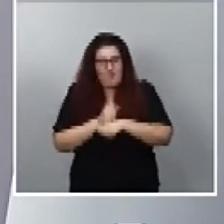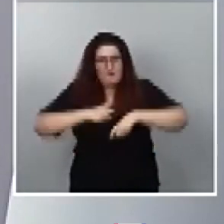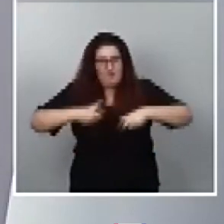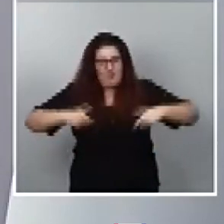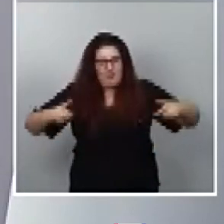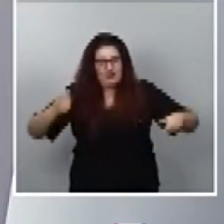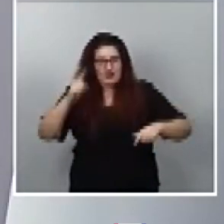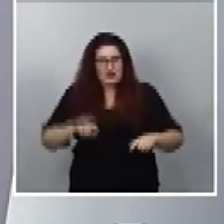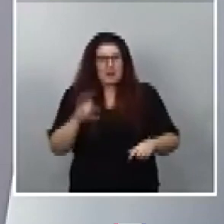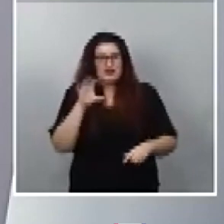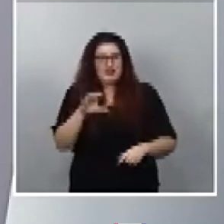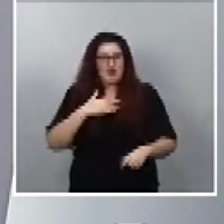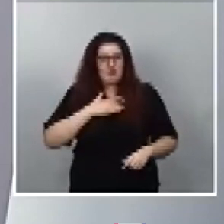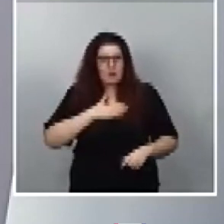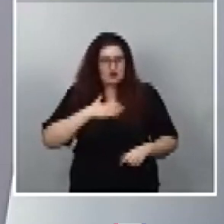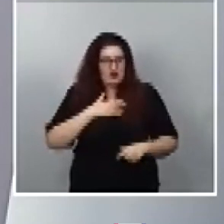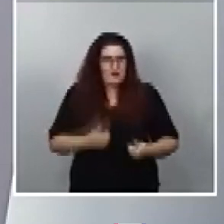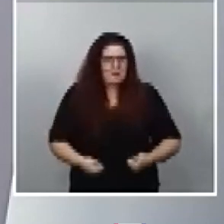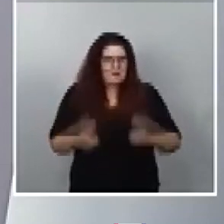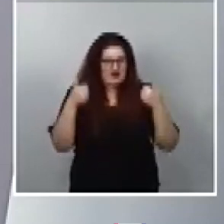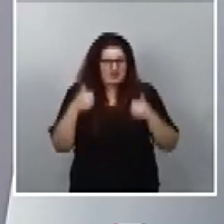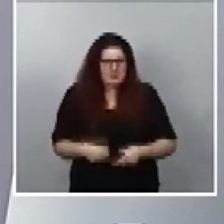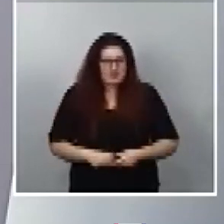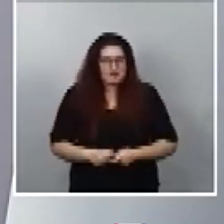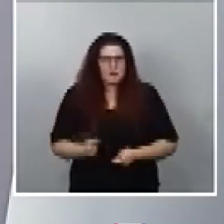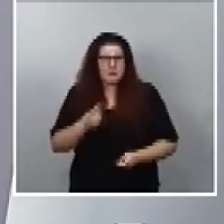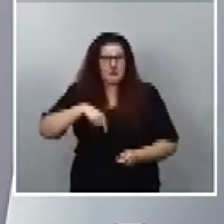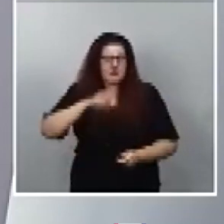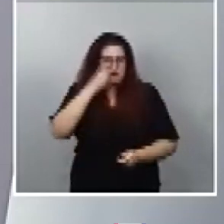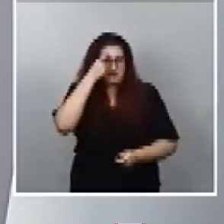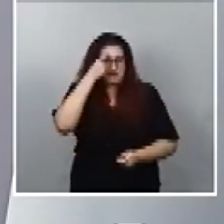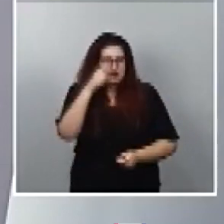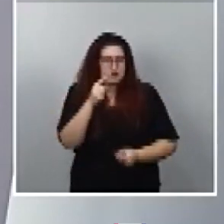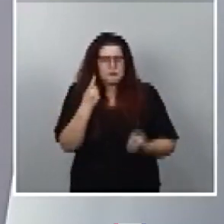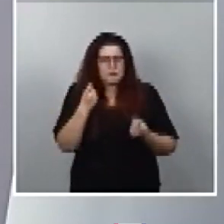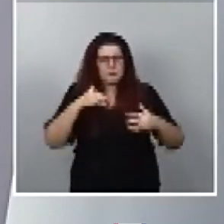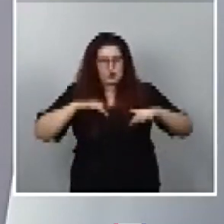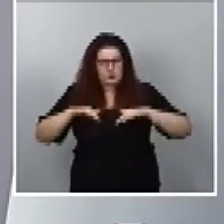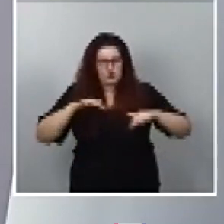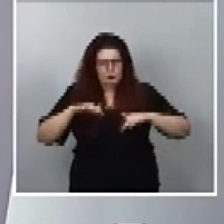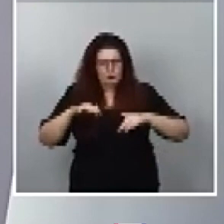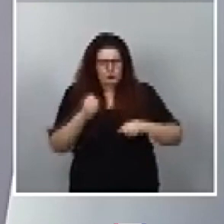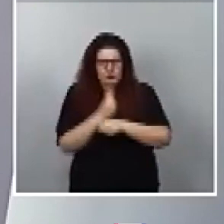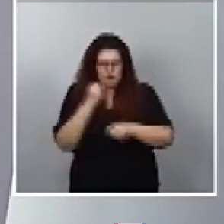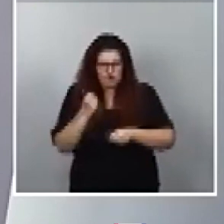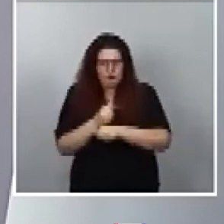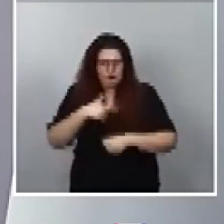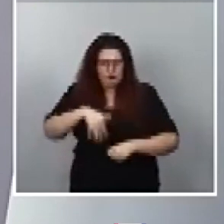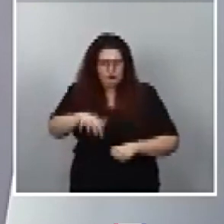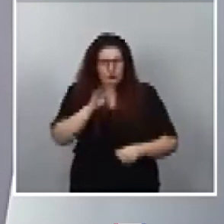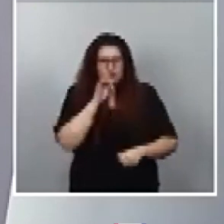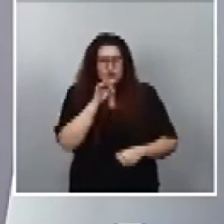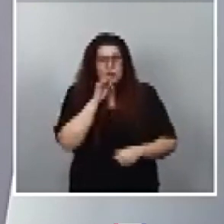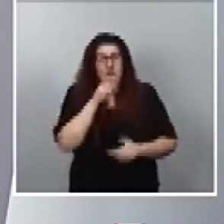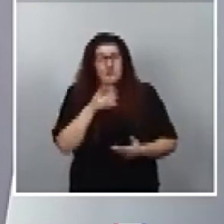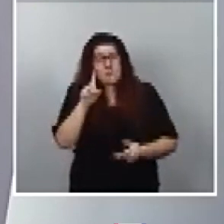del bienestar en cualquier caso somos conscientes de que queda por hacer queda camino por corer y sobre